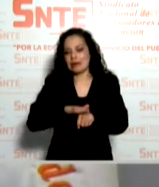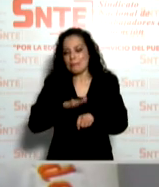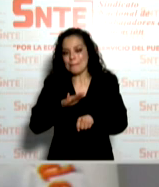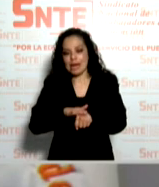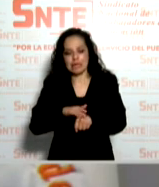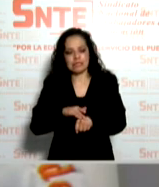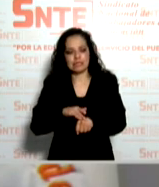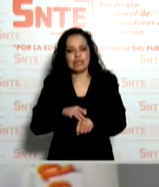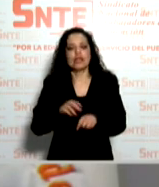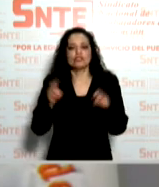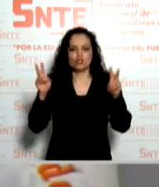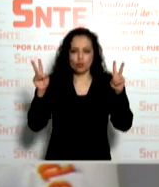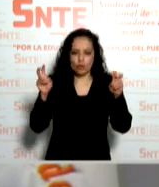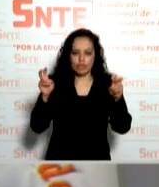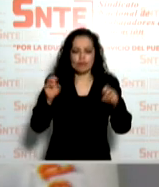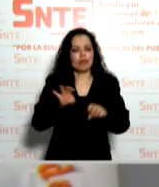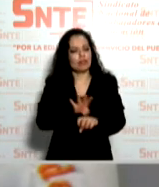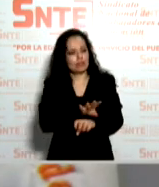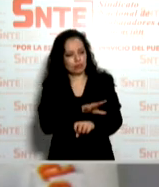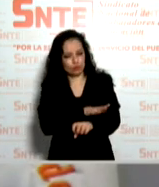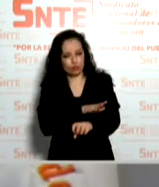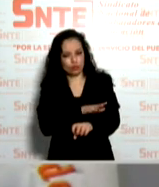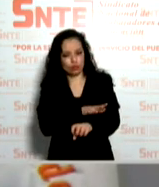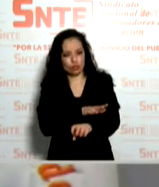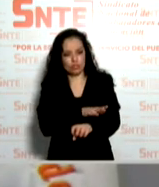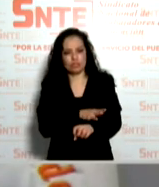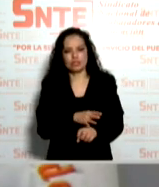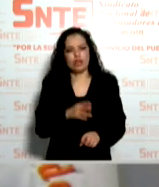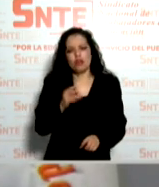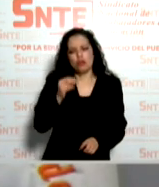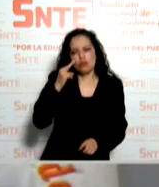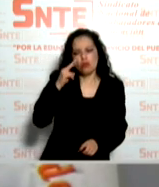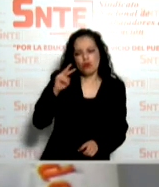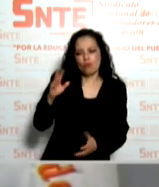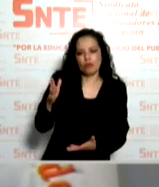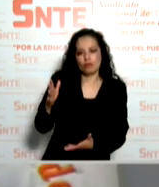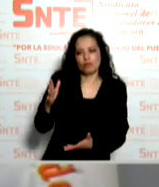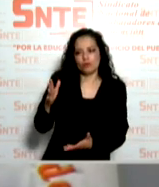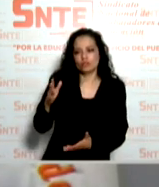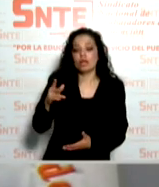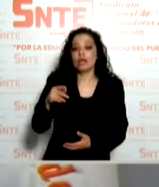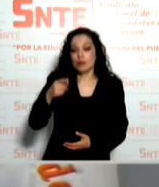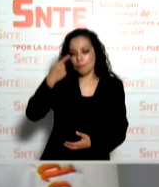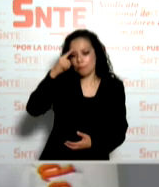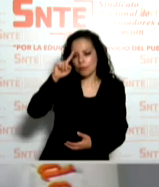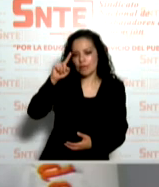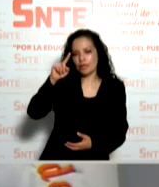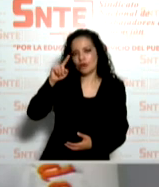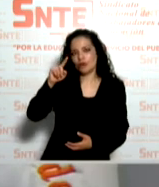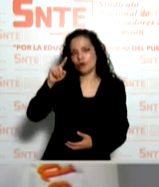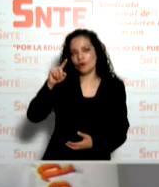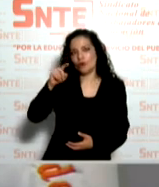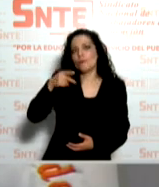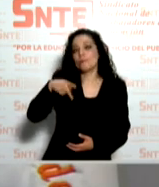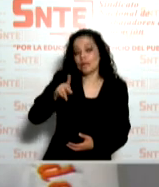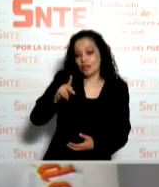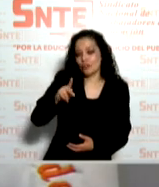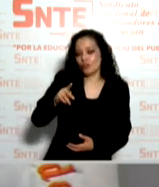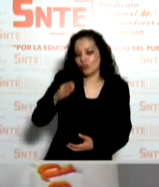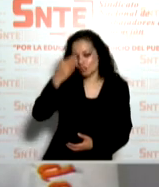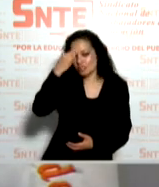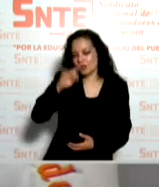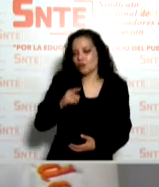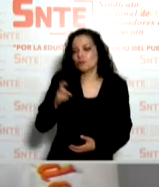intangible, pero que ahí existe. El mundo emocional, entendido como nos lo ha dicho